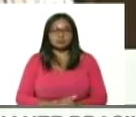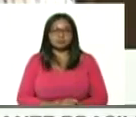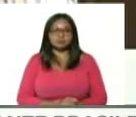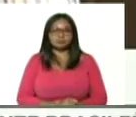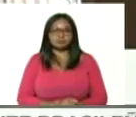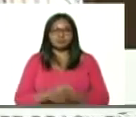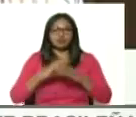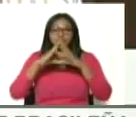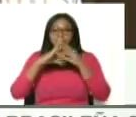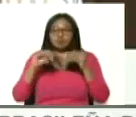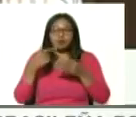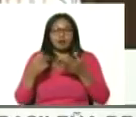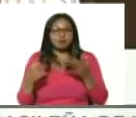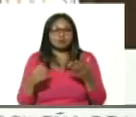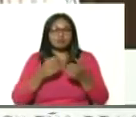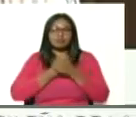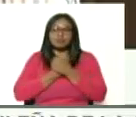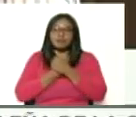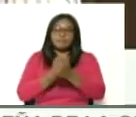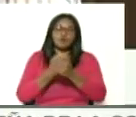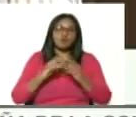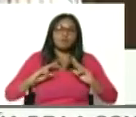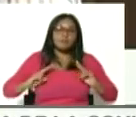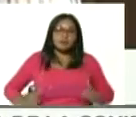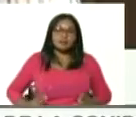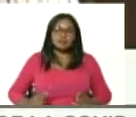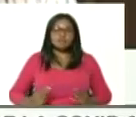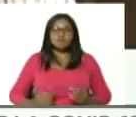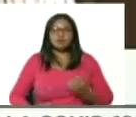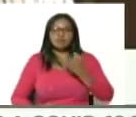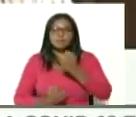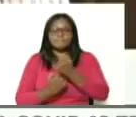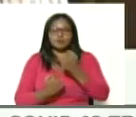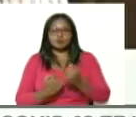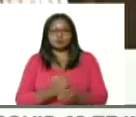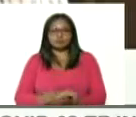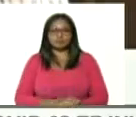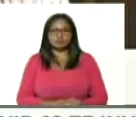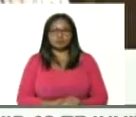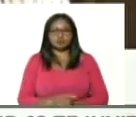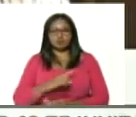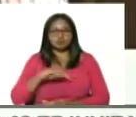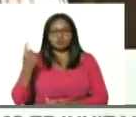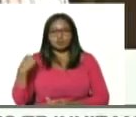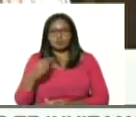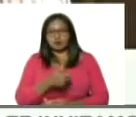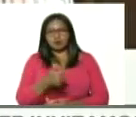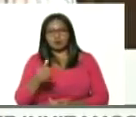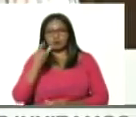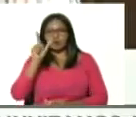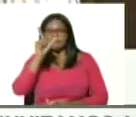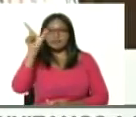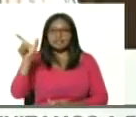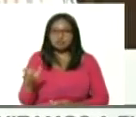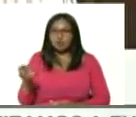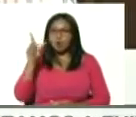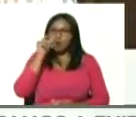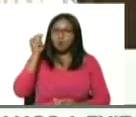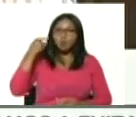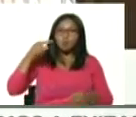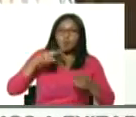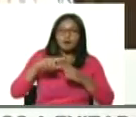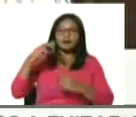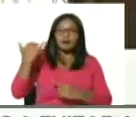ese elemento de amor, de un humanismo, de solidaridad que tenemos cada una de las venezolanas y los venezolanos. Y